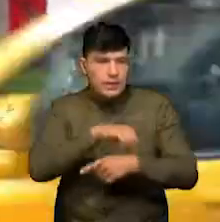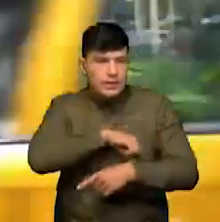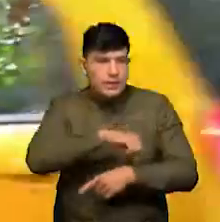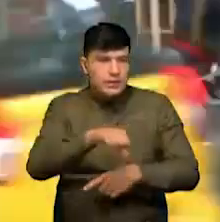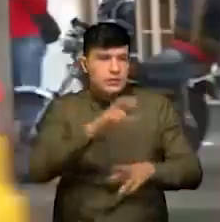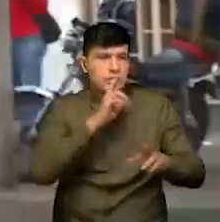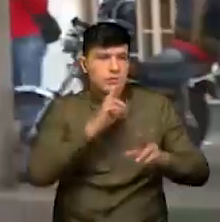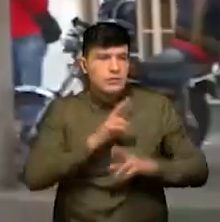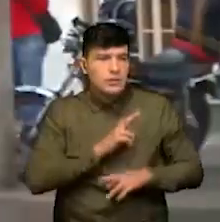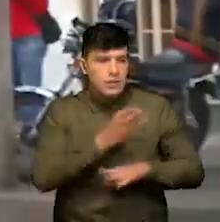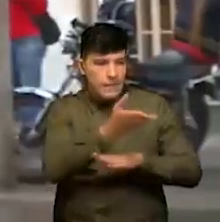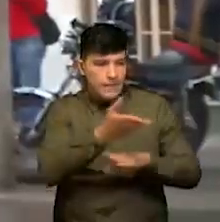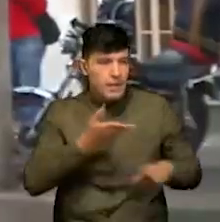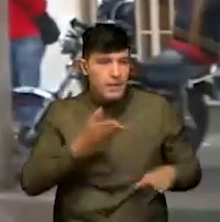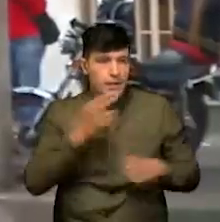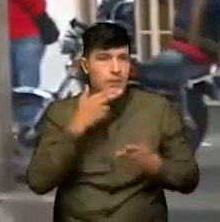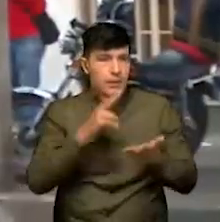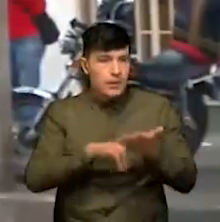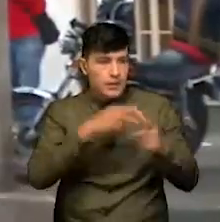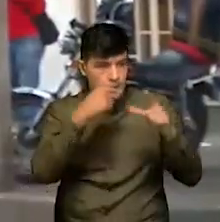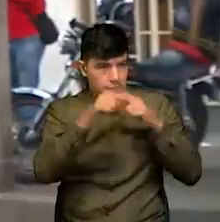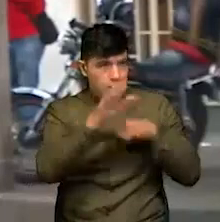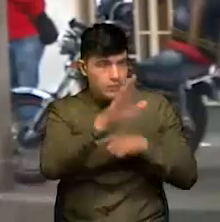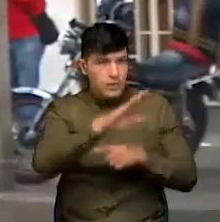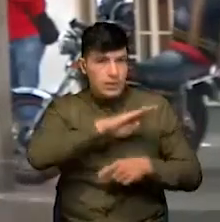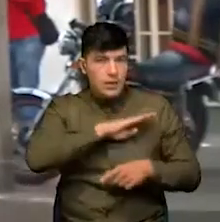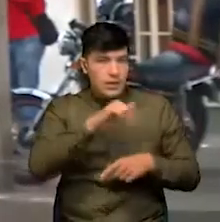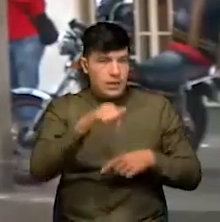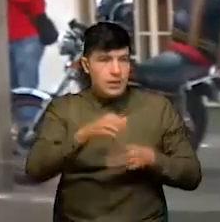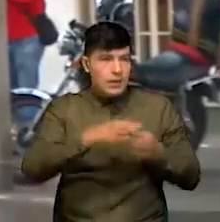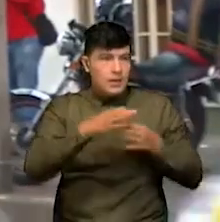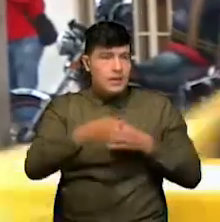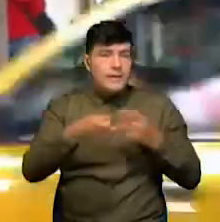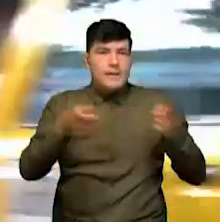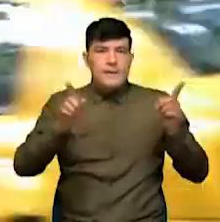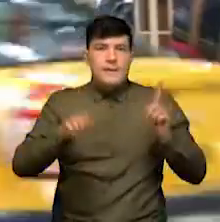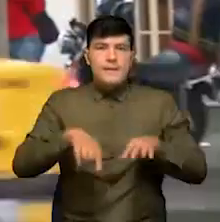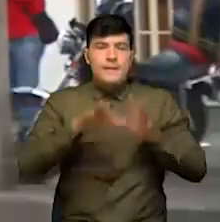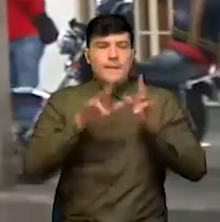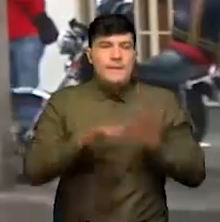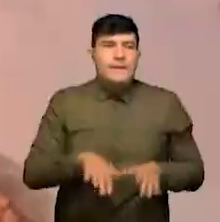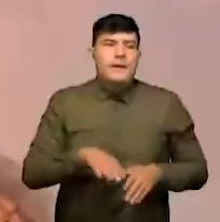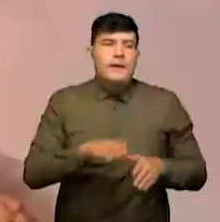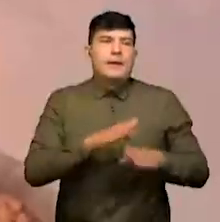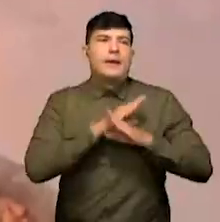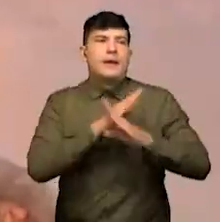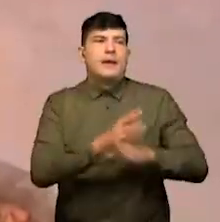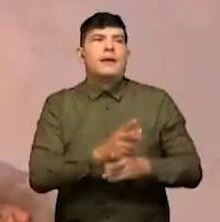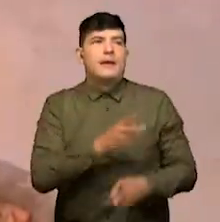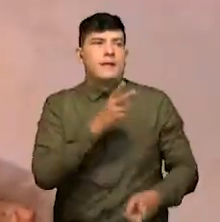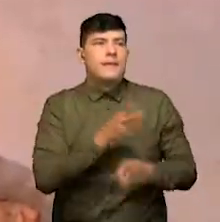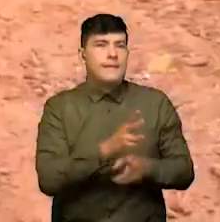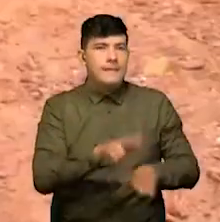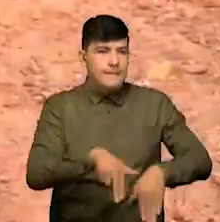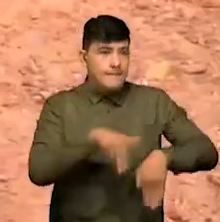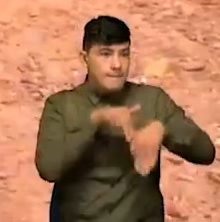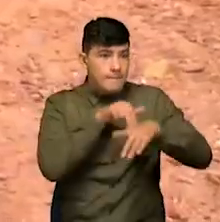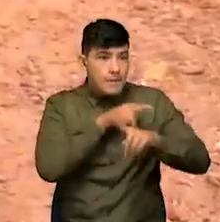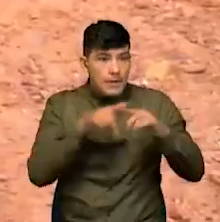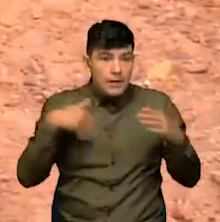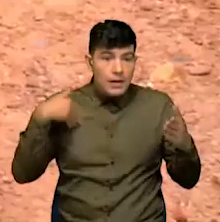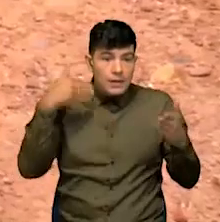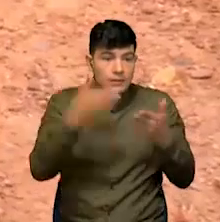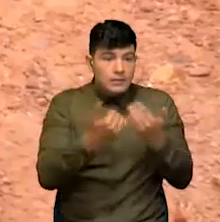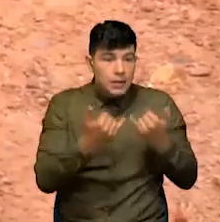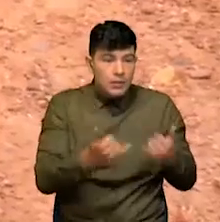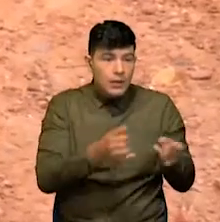hemos presentado a la Administración Municipal, igualmente a la Oficina de Desastres y Riesgos, en la cual hasta la fecha no nos han dado